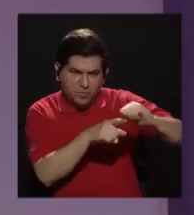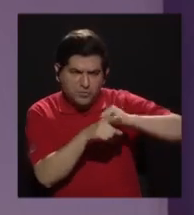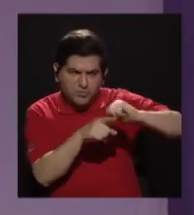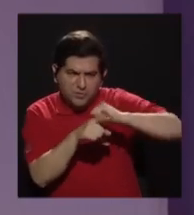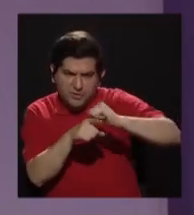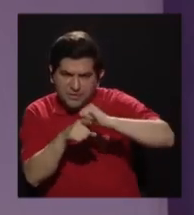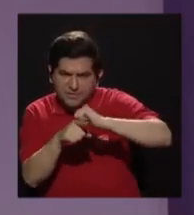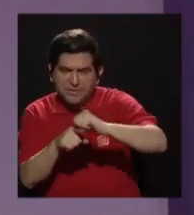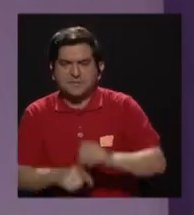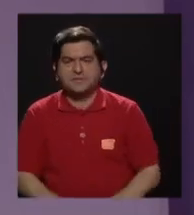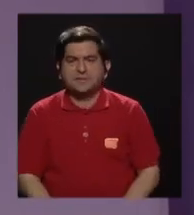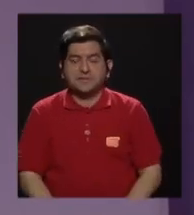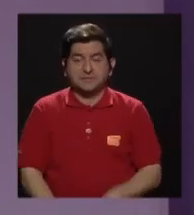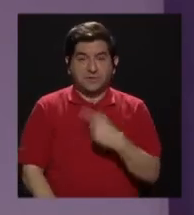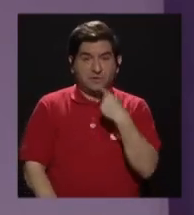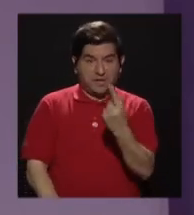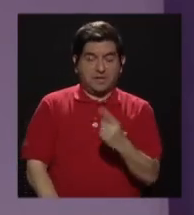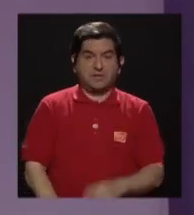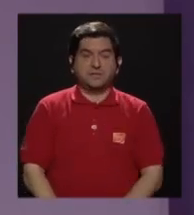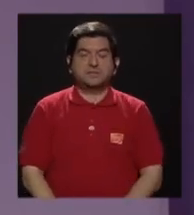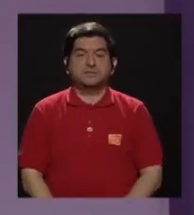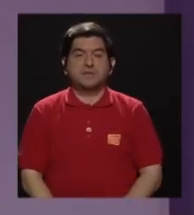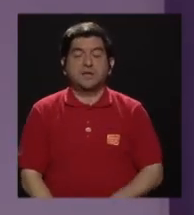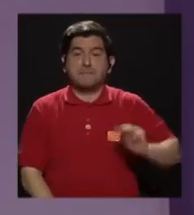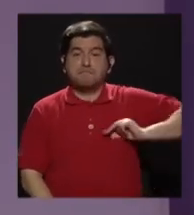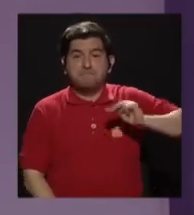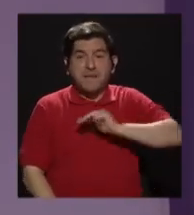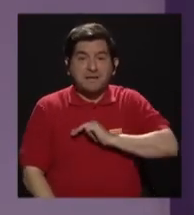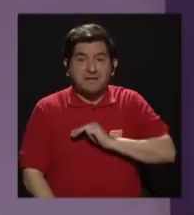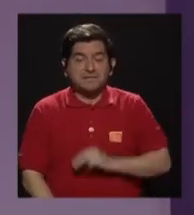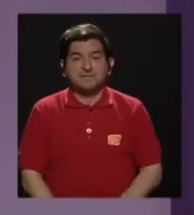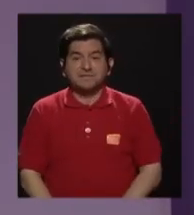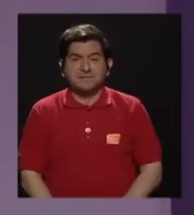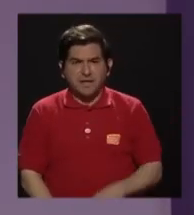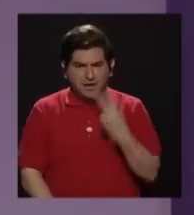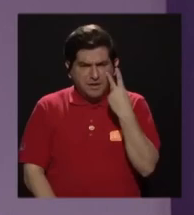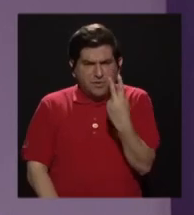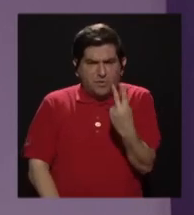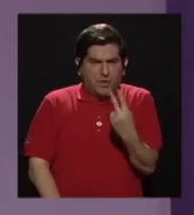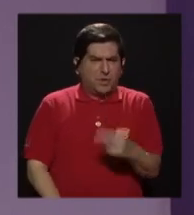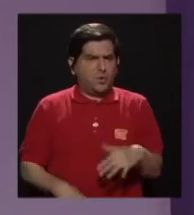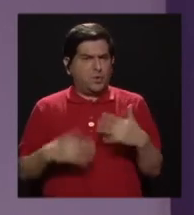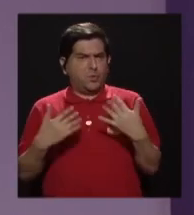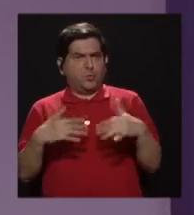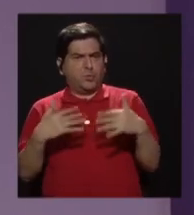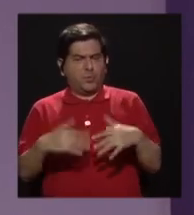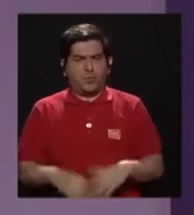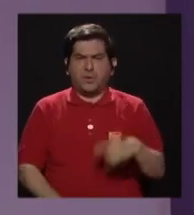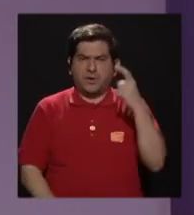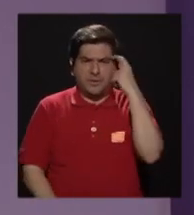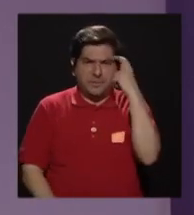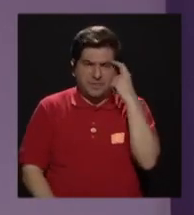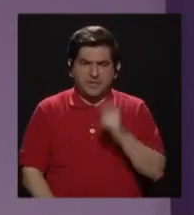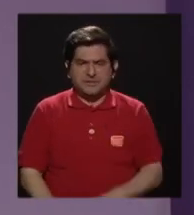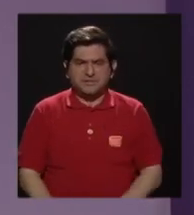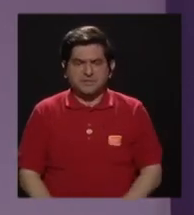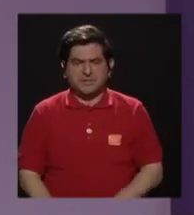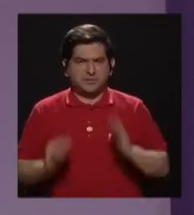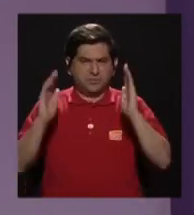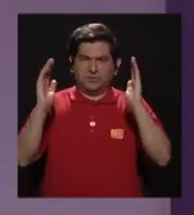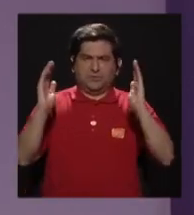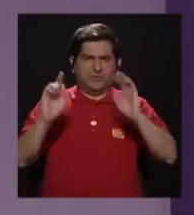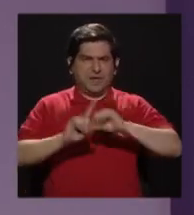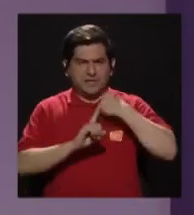capacitarlas a ellas, porque ellas decían, CONAMAC, el Ministerio de Justicia, ellas miraban, pero como una gran pantalla, pero